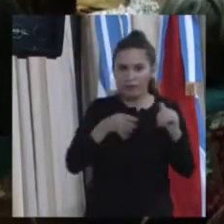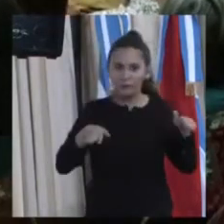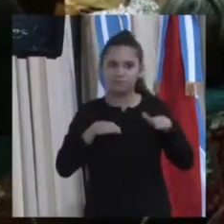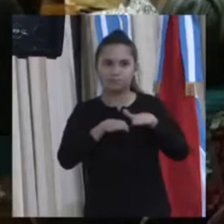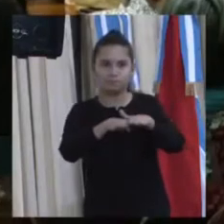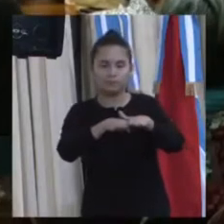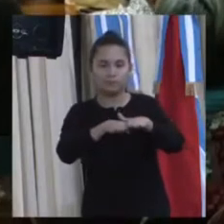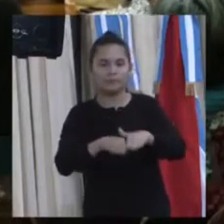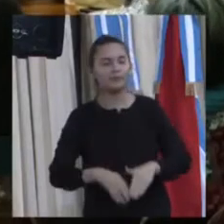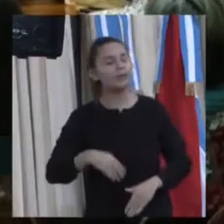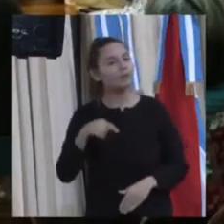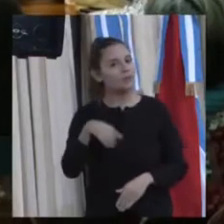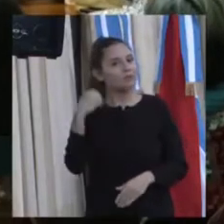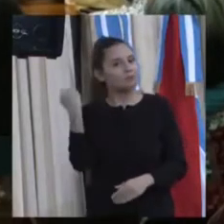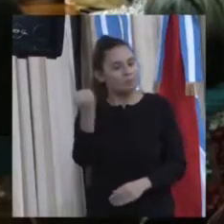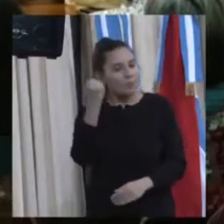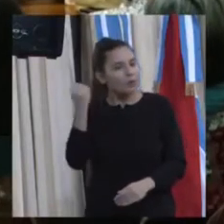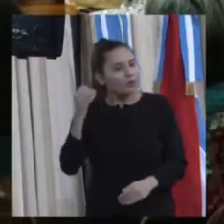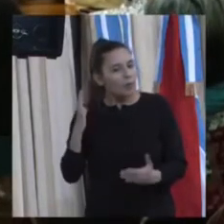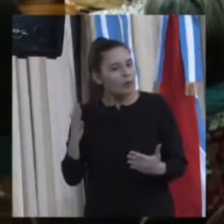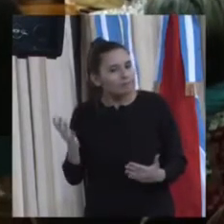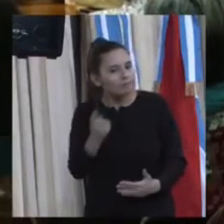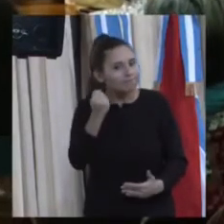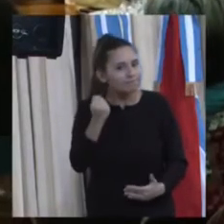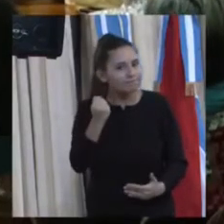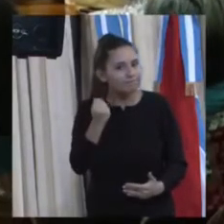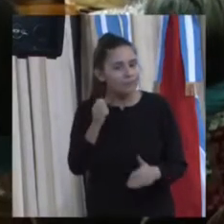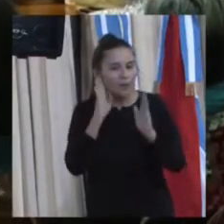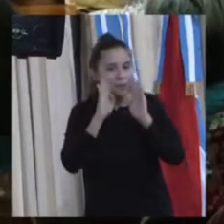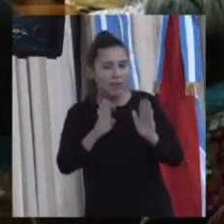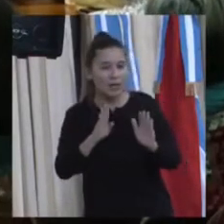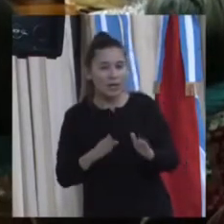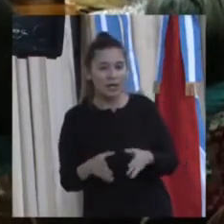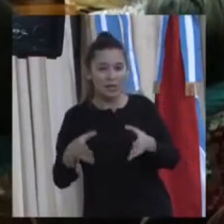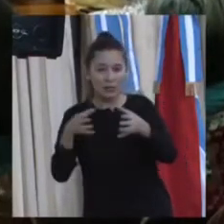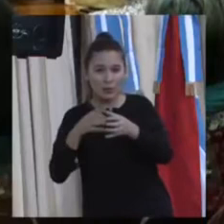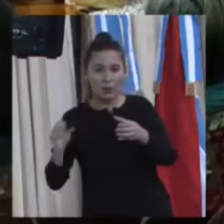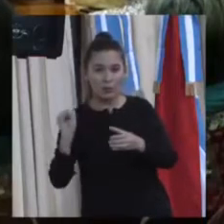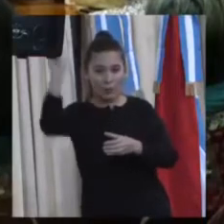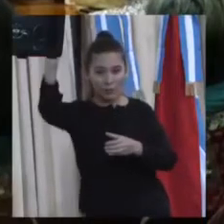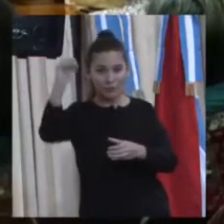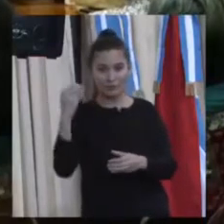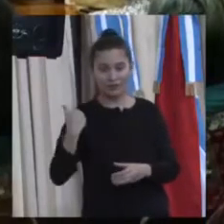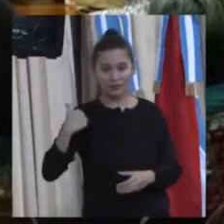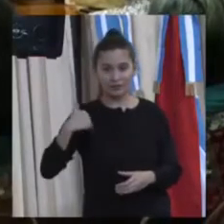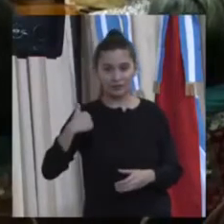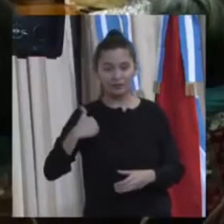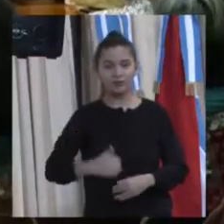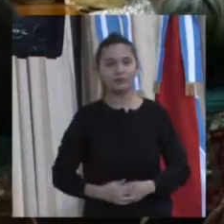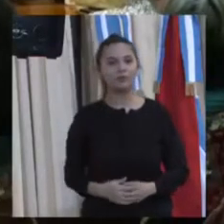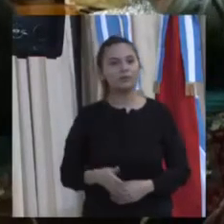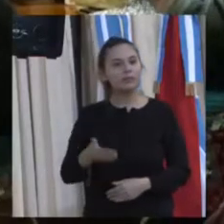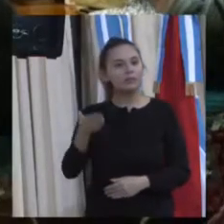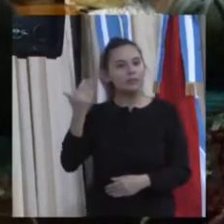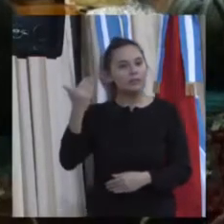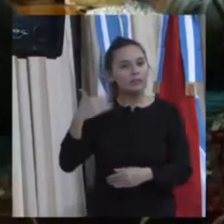ahí recuperar la mirada que el Partido Comunista Argentino, recientemente fundado, ¿no?, para aquel entonces, ¿no?, bajo